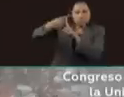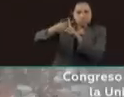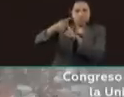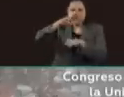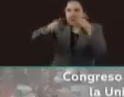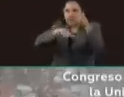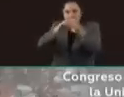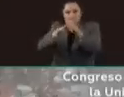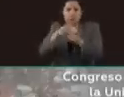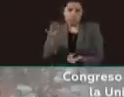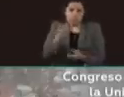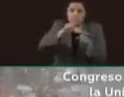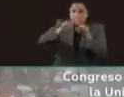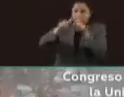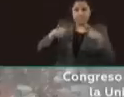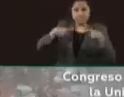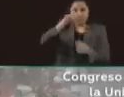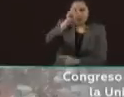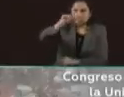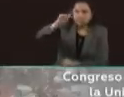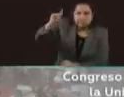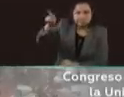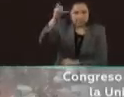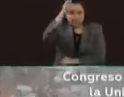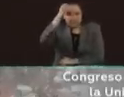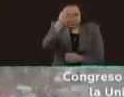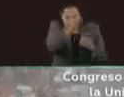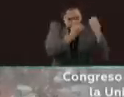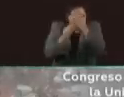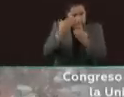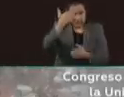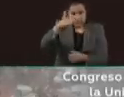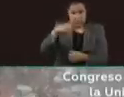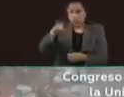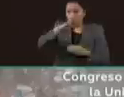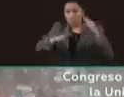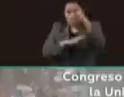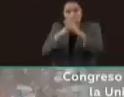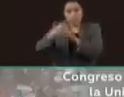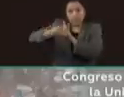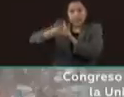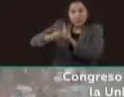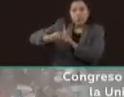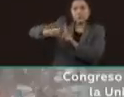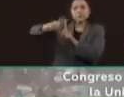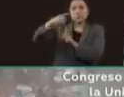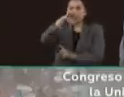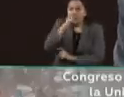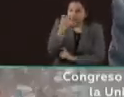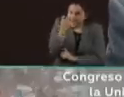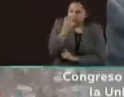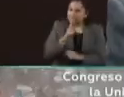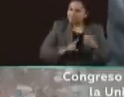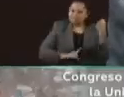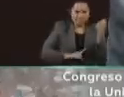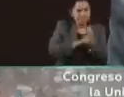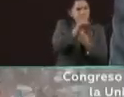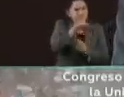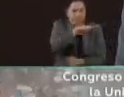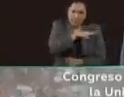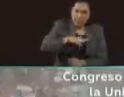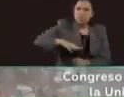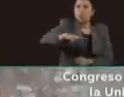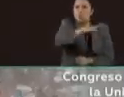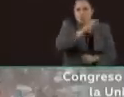que el cambio climático está afectando la estabilidad mundial y poniendo en riesgo el futuro de todo el planeta. No solo de los seres